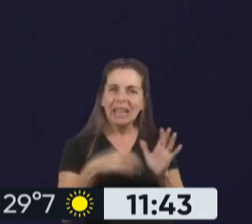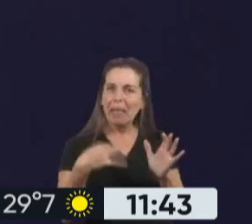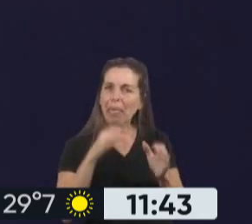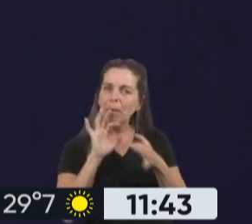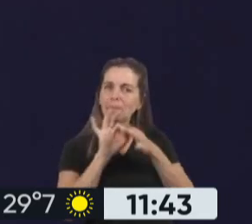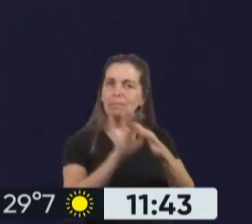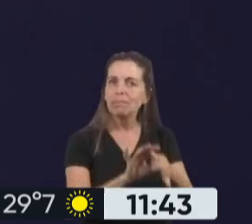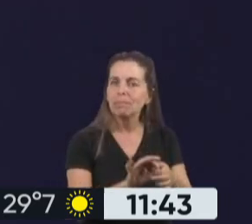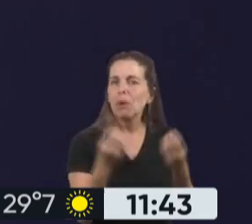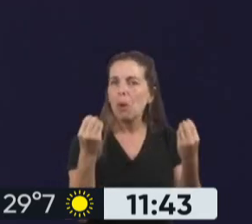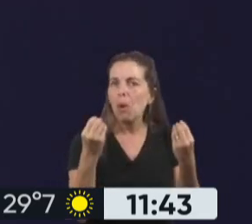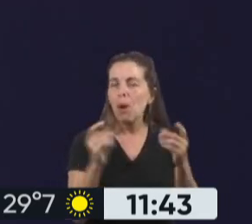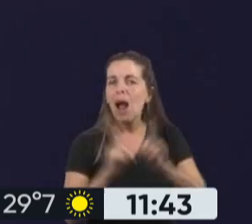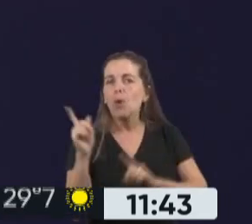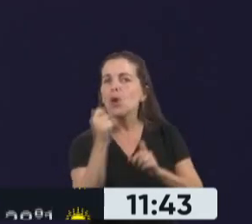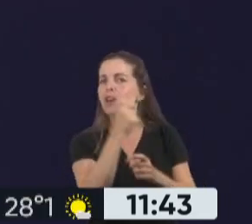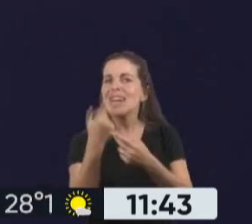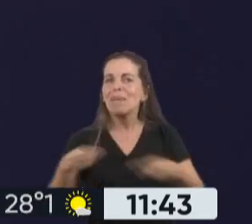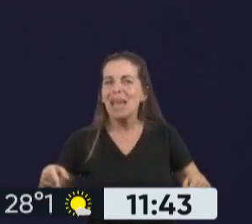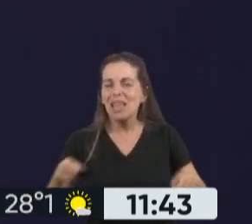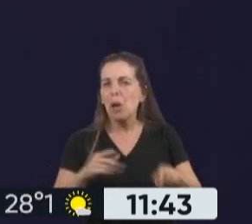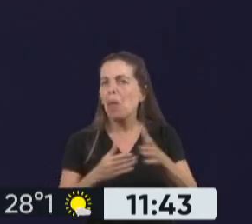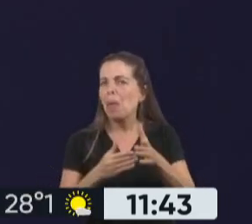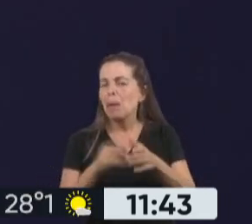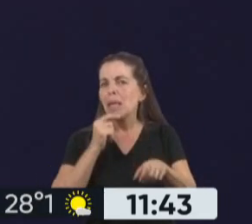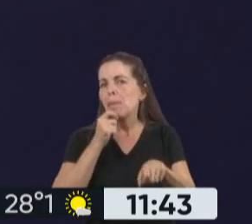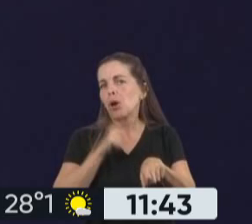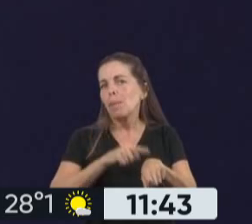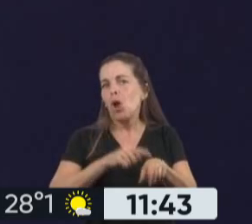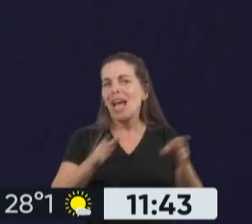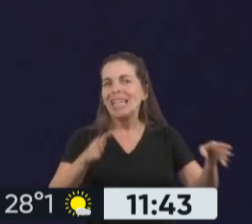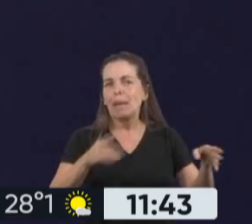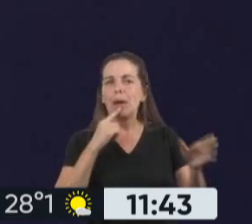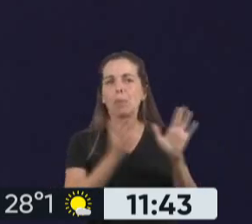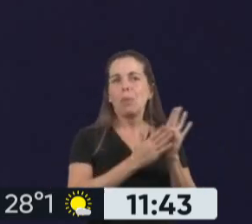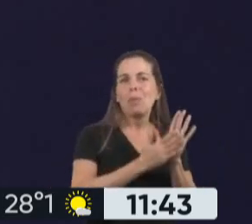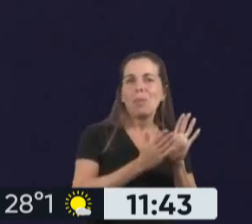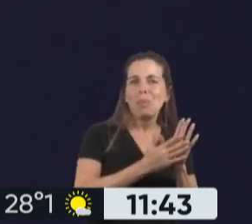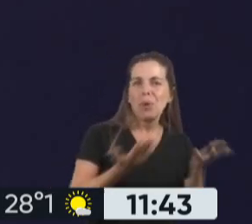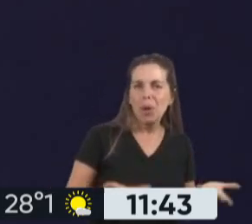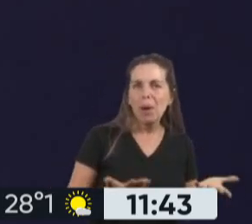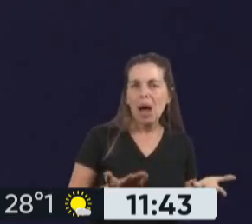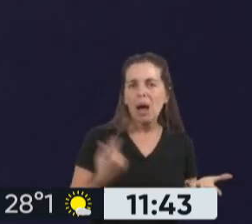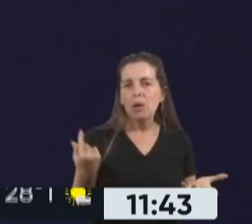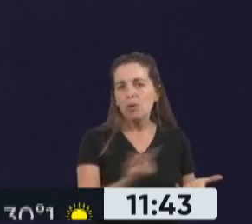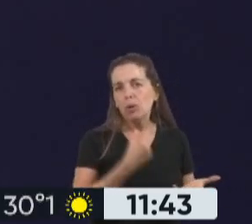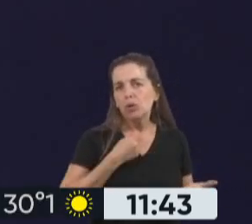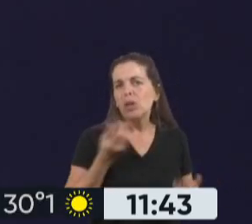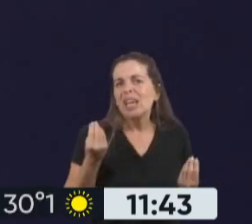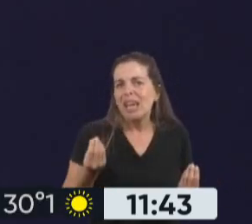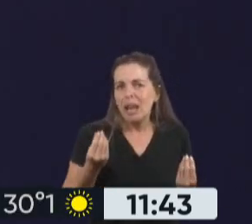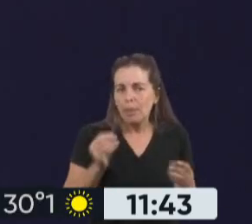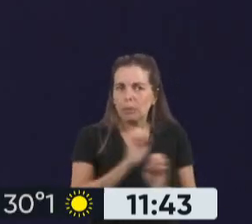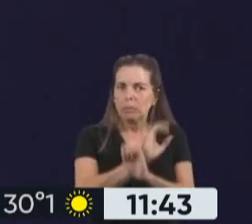e incluso medicamentos que tal vez podían estar en una etapa experimental, así que lo único que queremos es al revés,